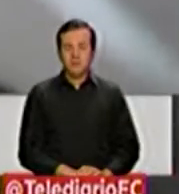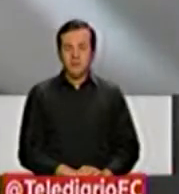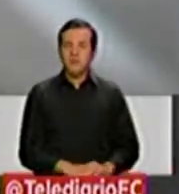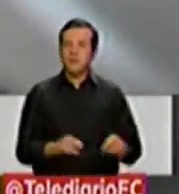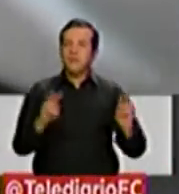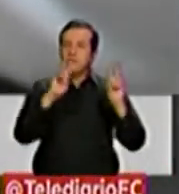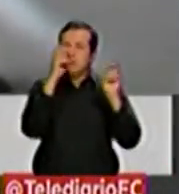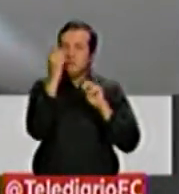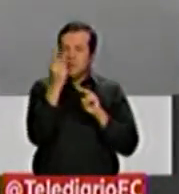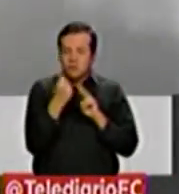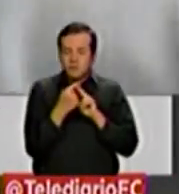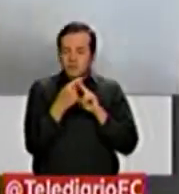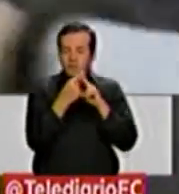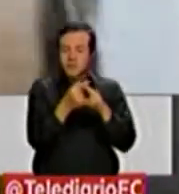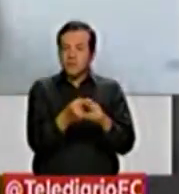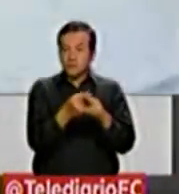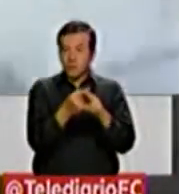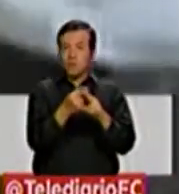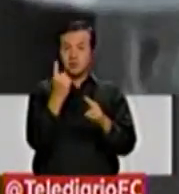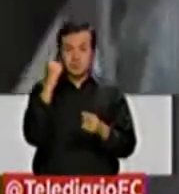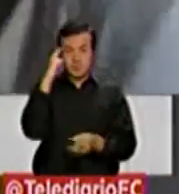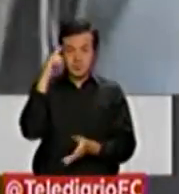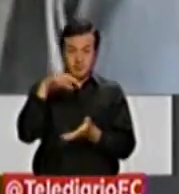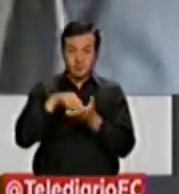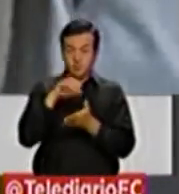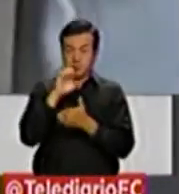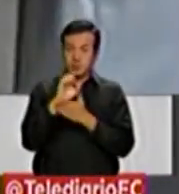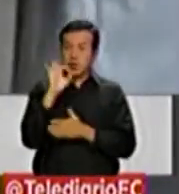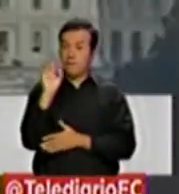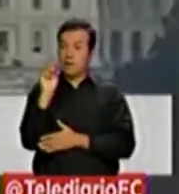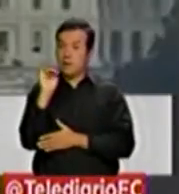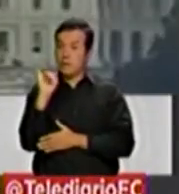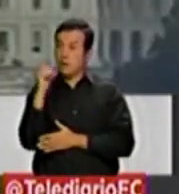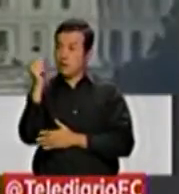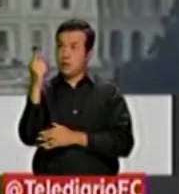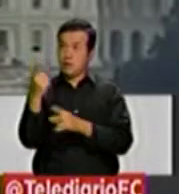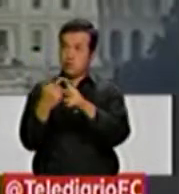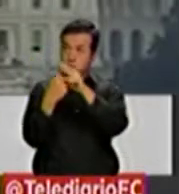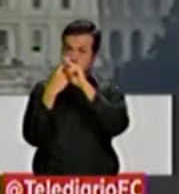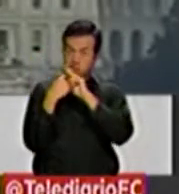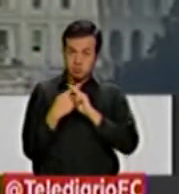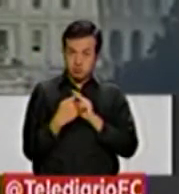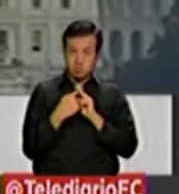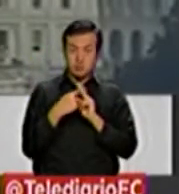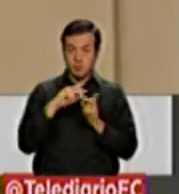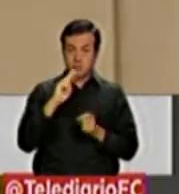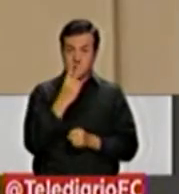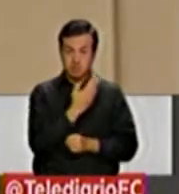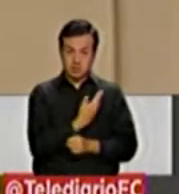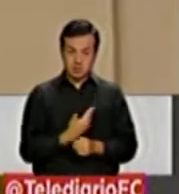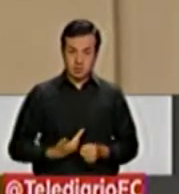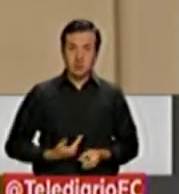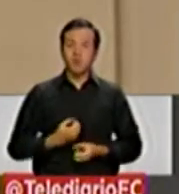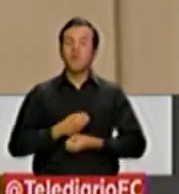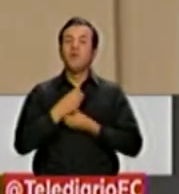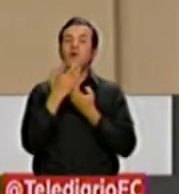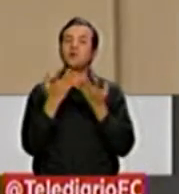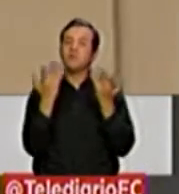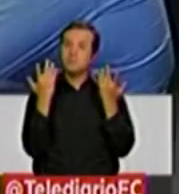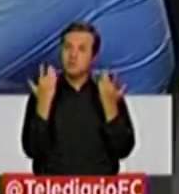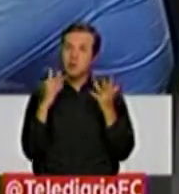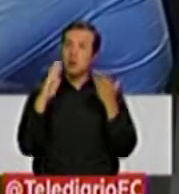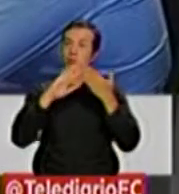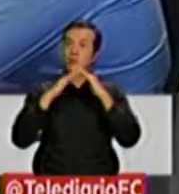Sobre el préstamo recientemente logrado por el Gobierno Nacional con el Fondo Monetario Internacional, el segundo mandatario destacó el reconocimiento